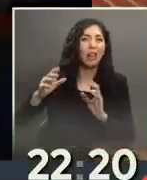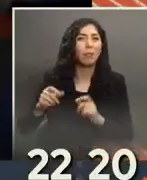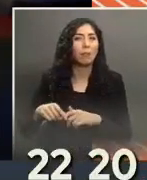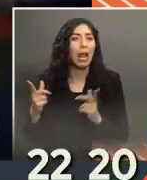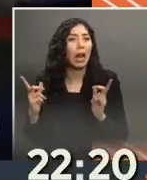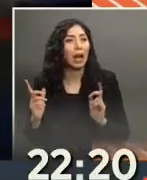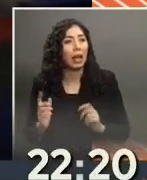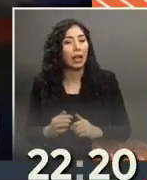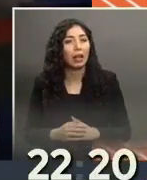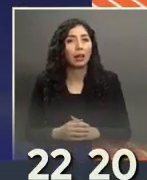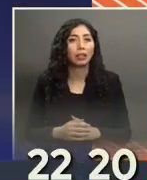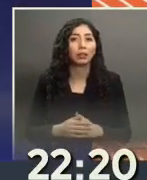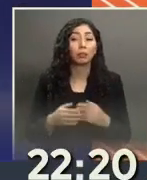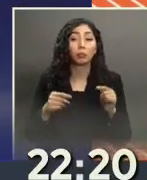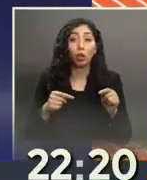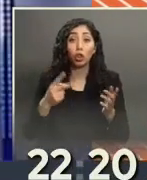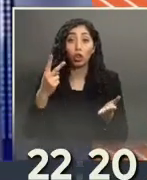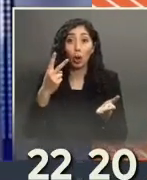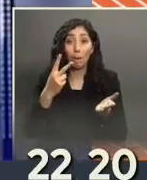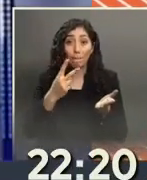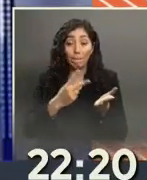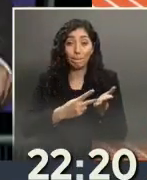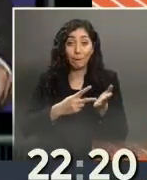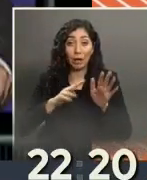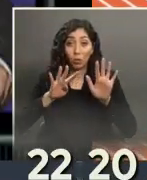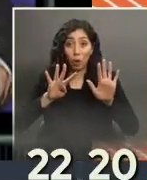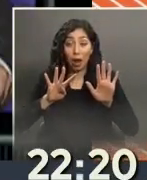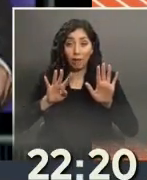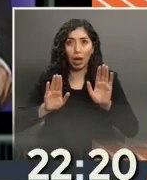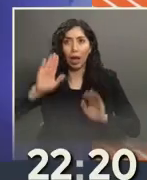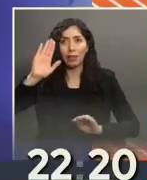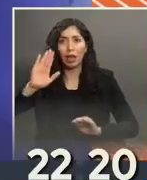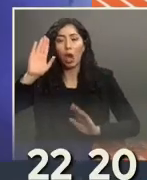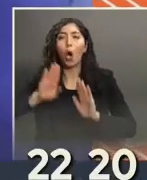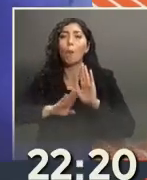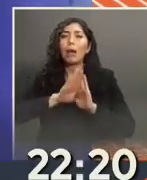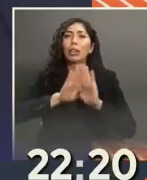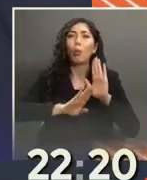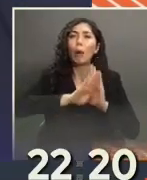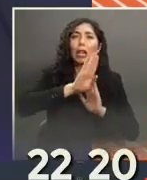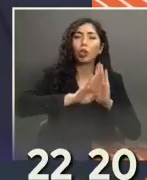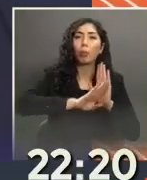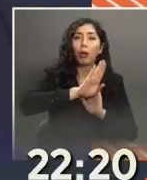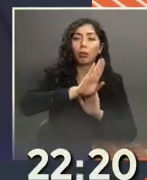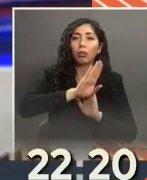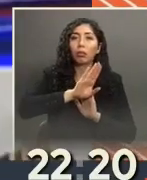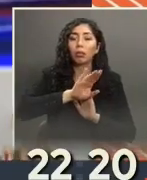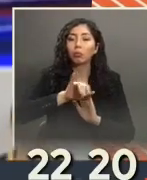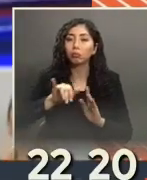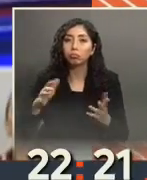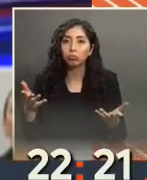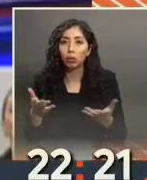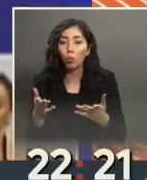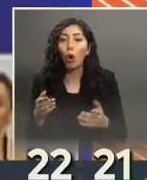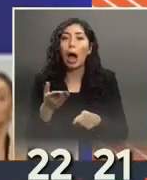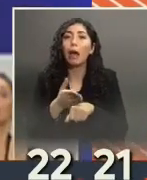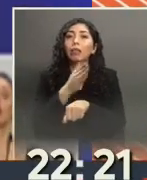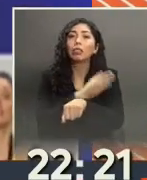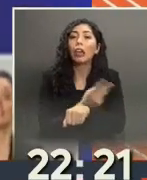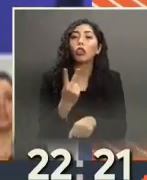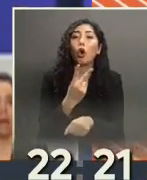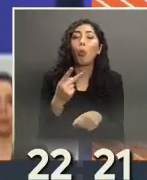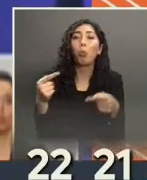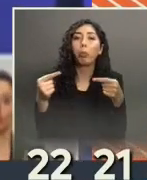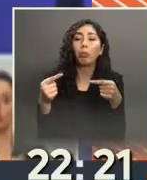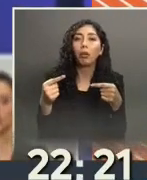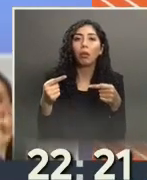ya en 2009 la cantidad de candidatos comenzó a aumentar significativamente dejando atrás la lógica de nominal candidatos con